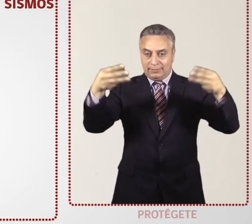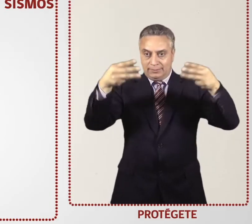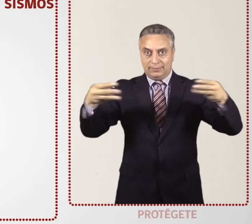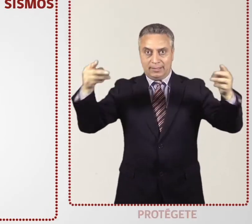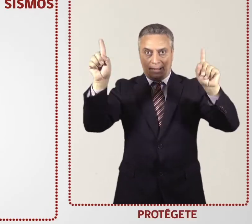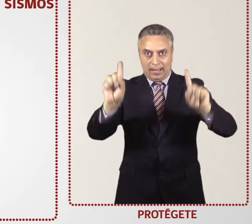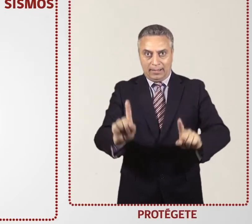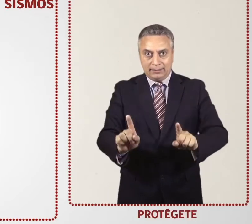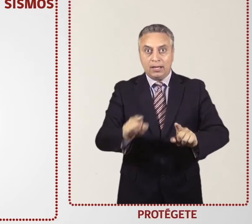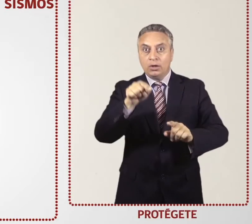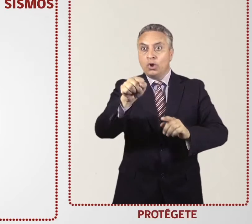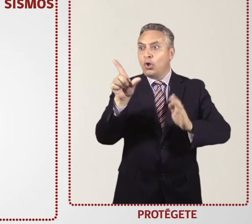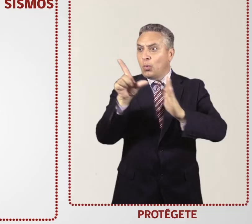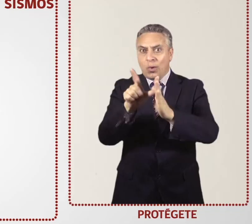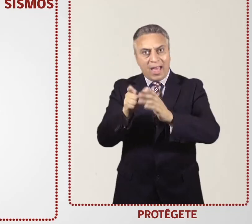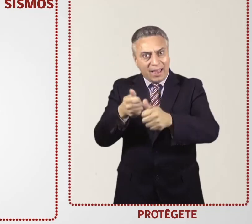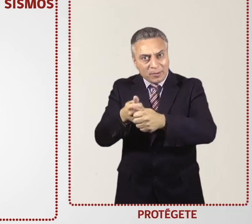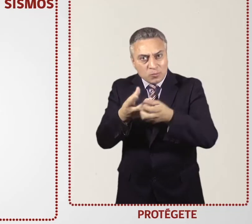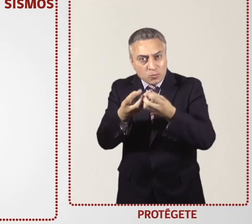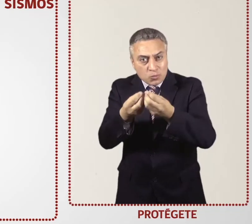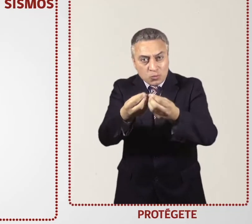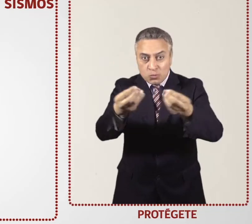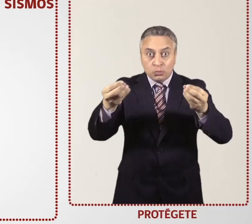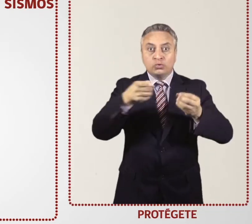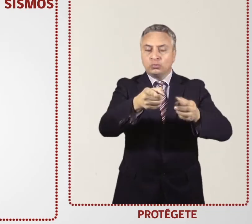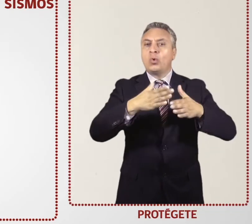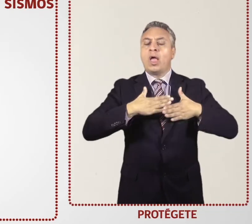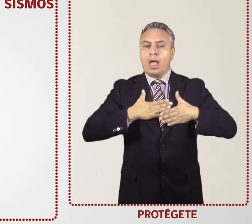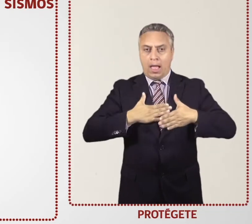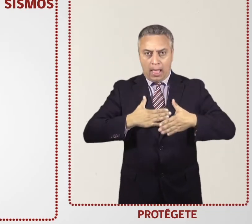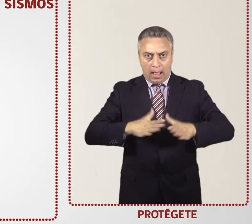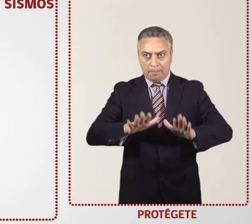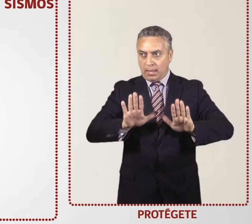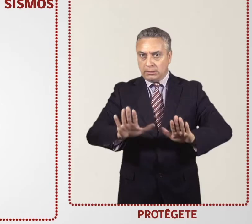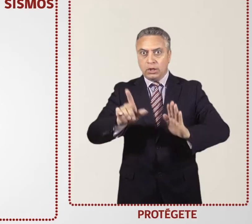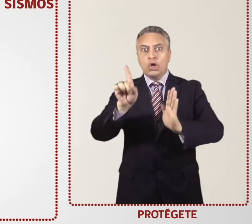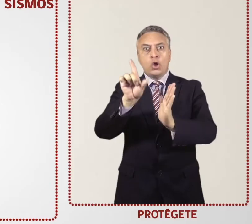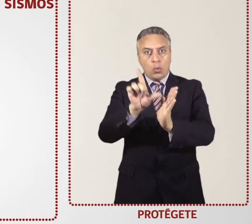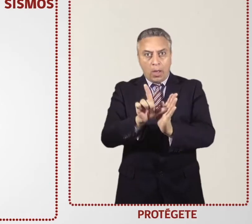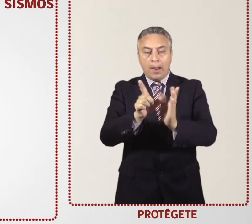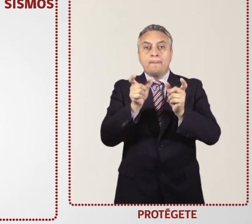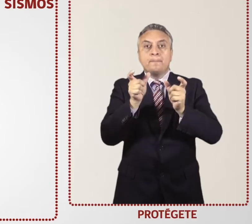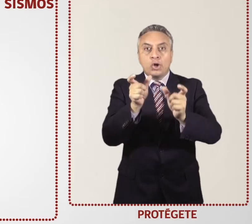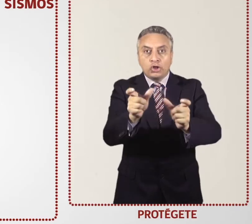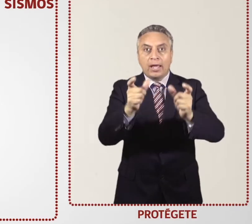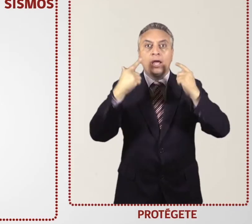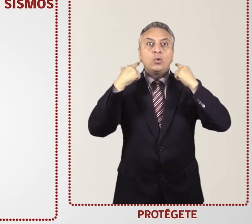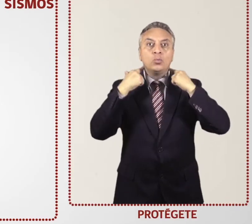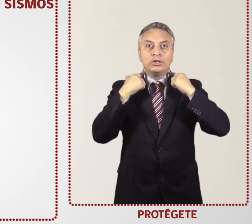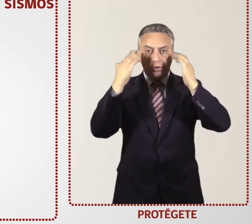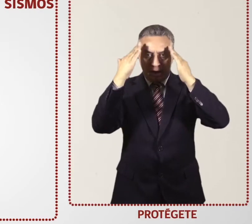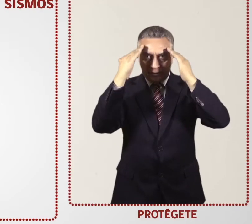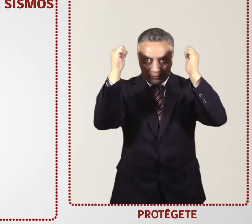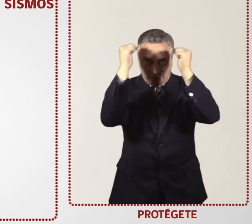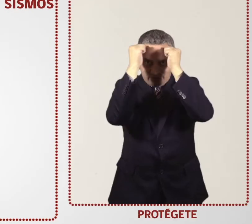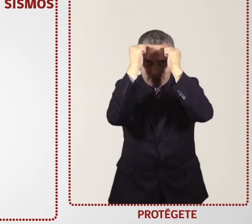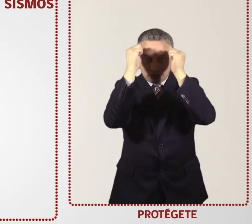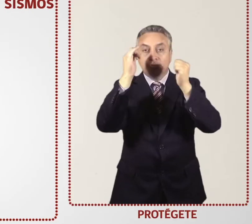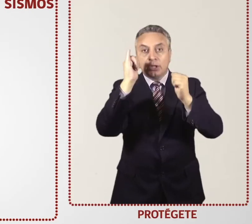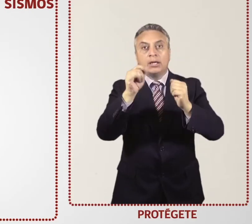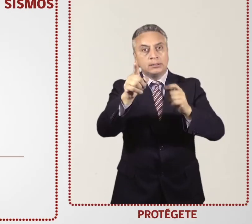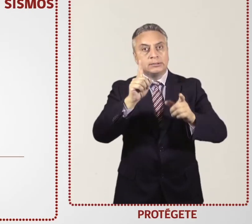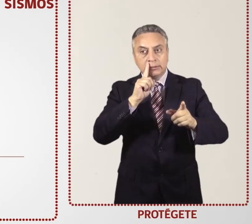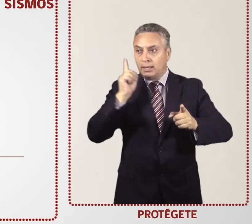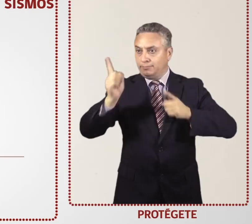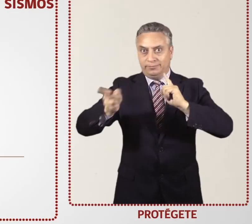eléctricos. Si estás en un lugar de asistencia masiva, mantén la calma y quédate en tu lugar. Protege tu cabeza y cuello con